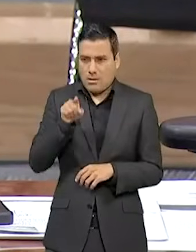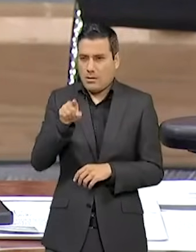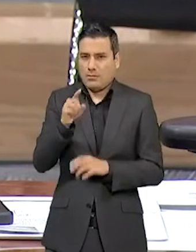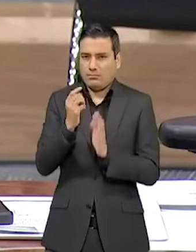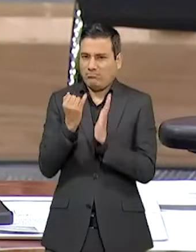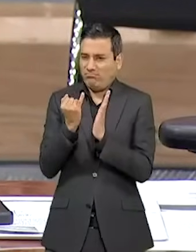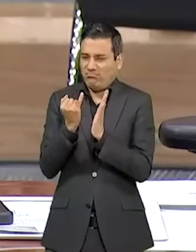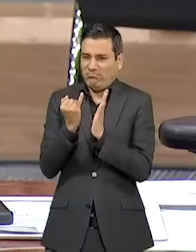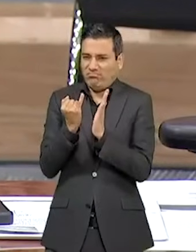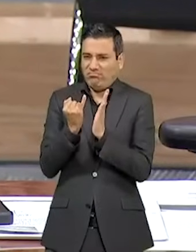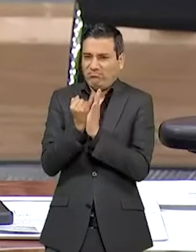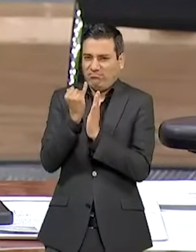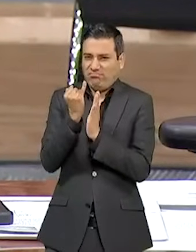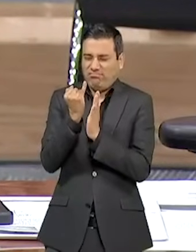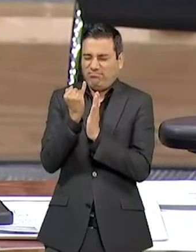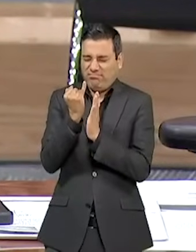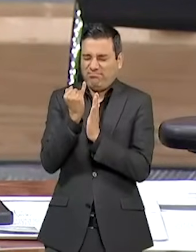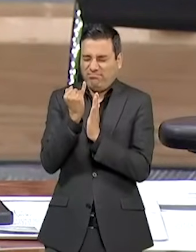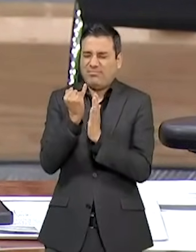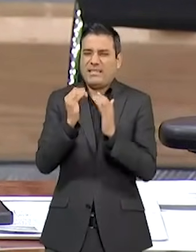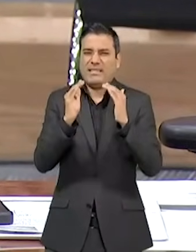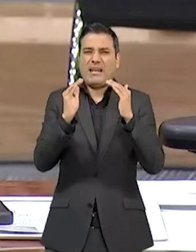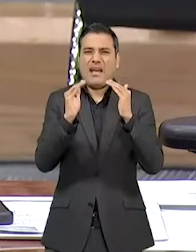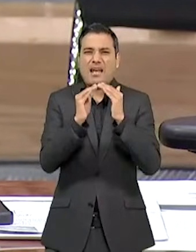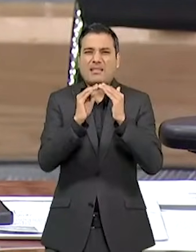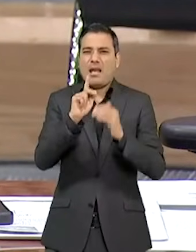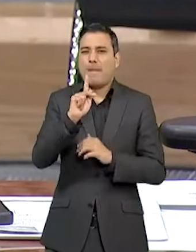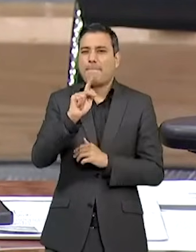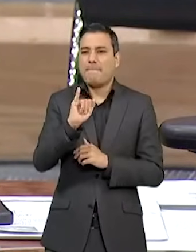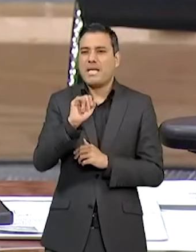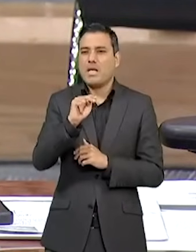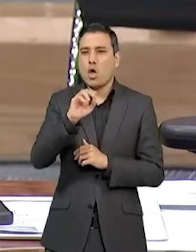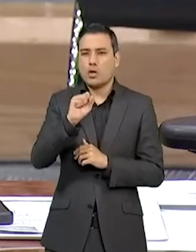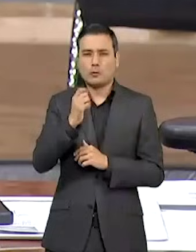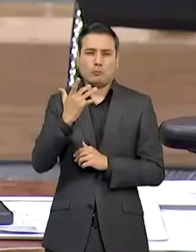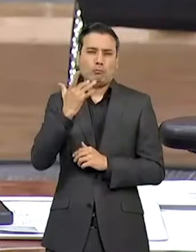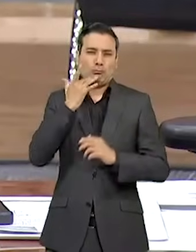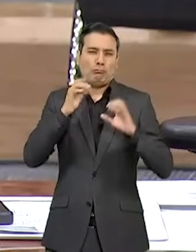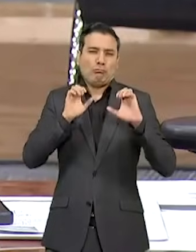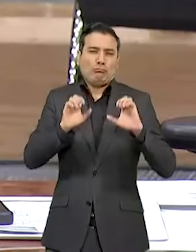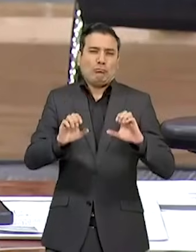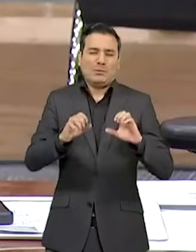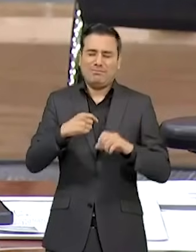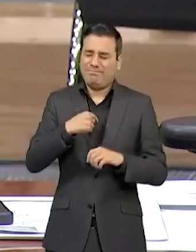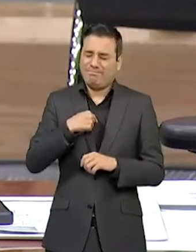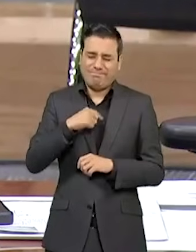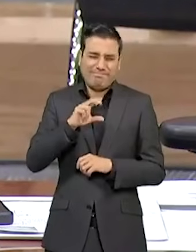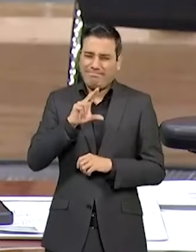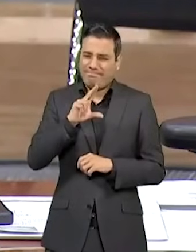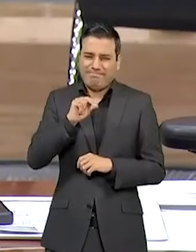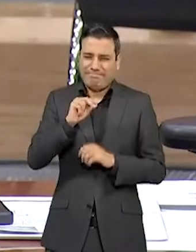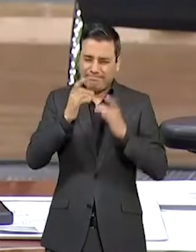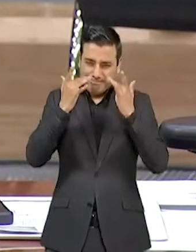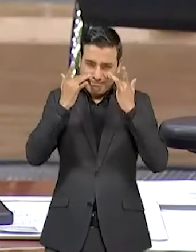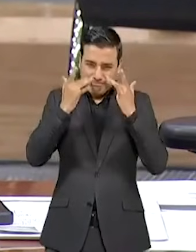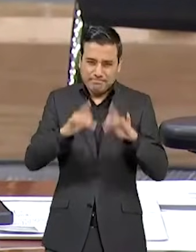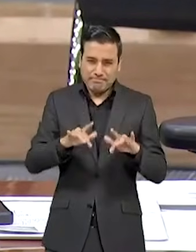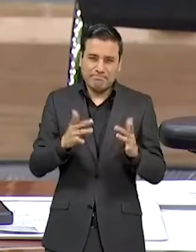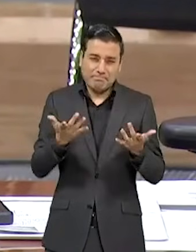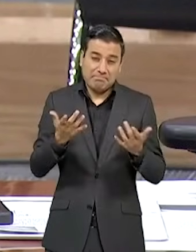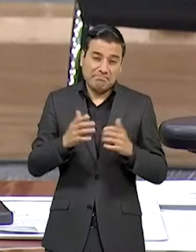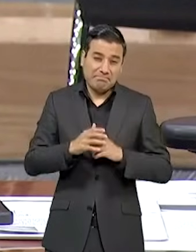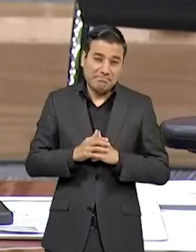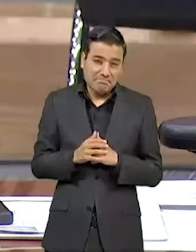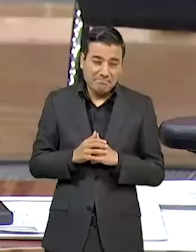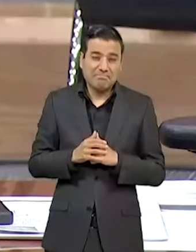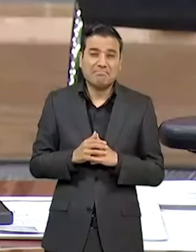renunciar a vivir en esa opulencia. Y bueno, pues el mantenimiento